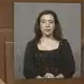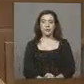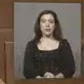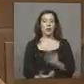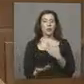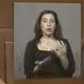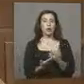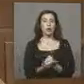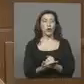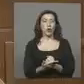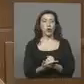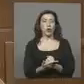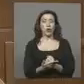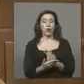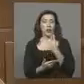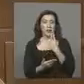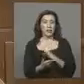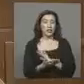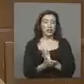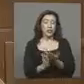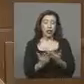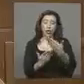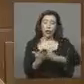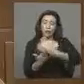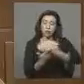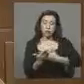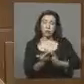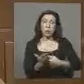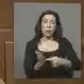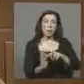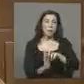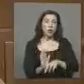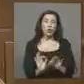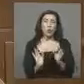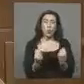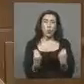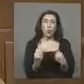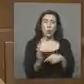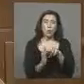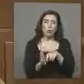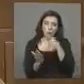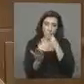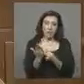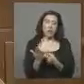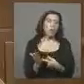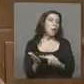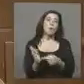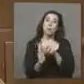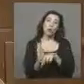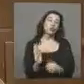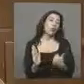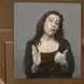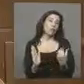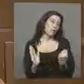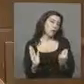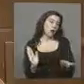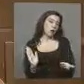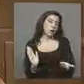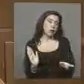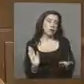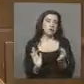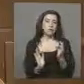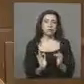logre ver la matriz completa del proyecto y lo macizo del proyecto, vamos a encontrarnos que este es un buen proyecto. Es un proyecto